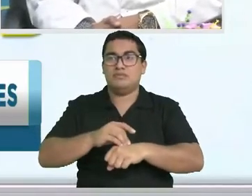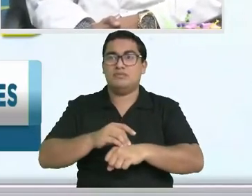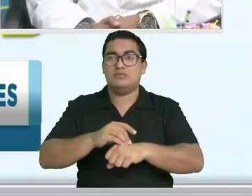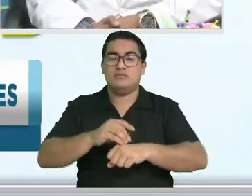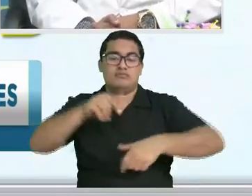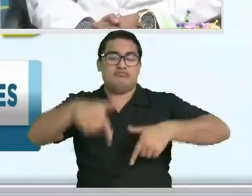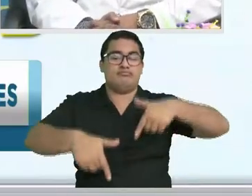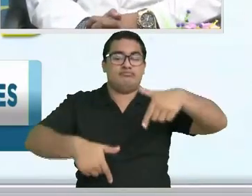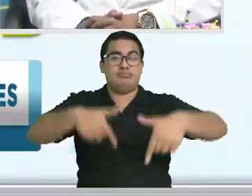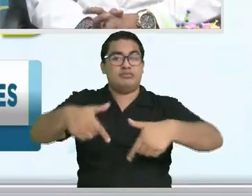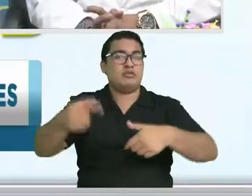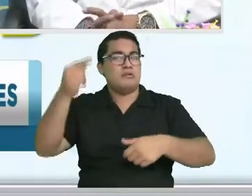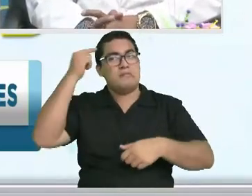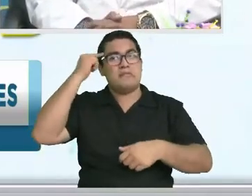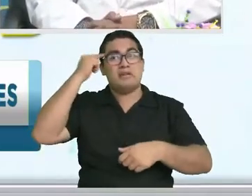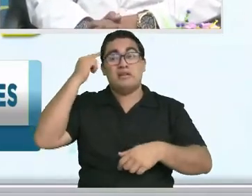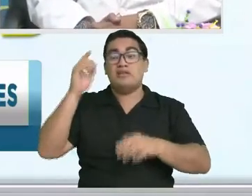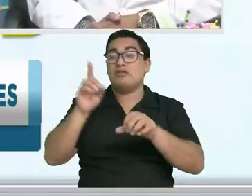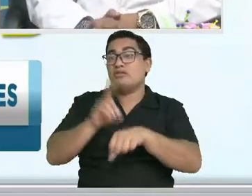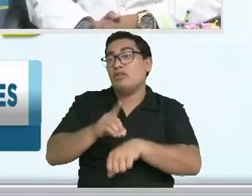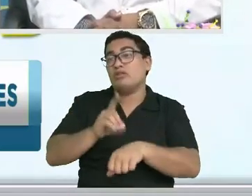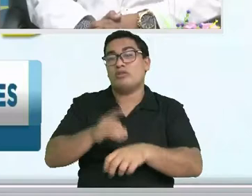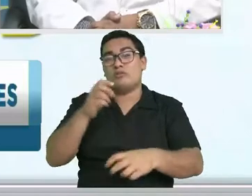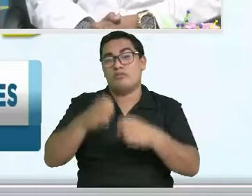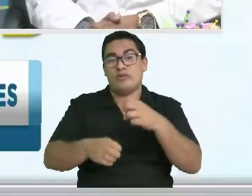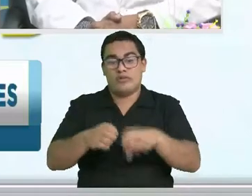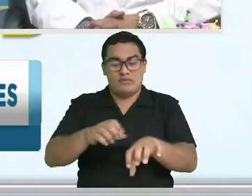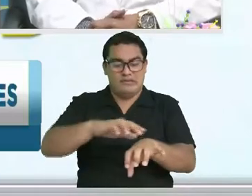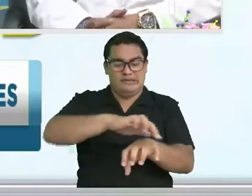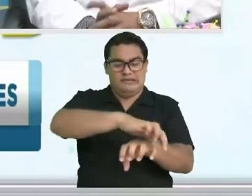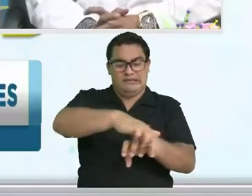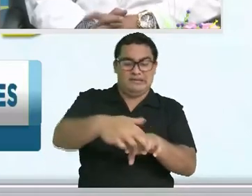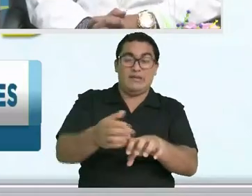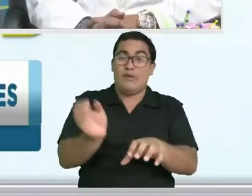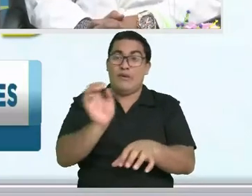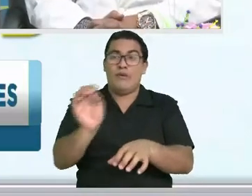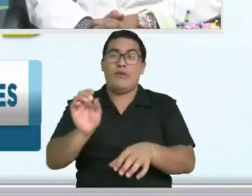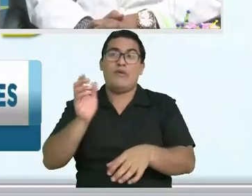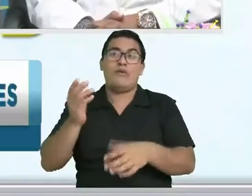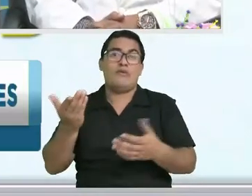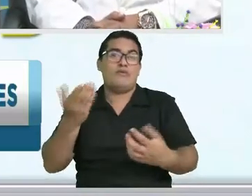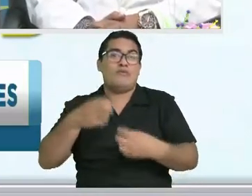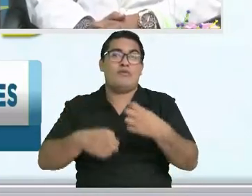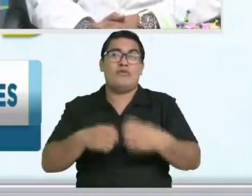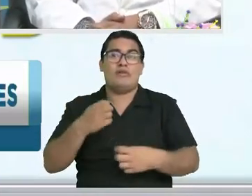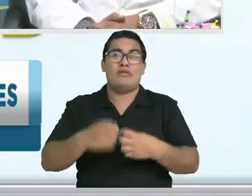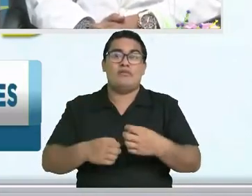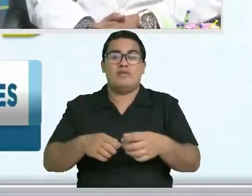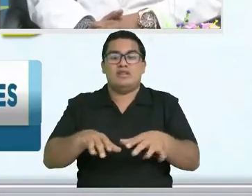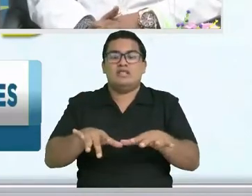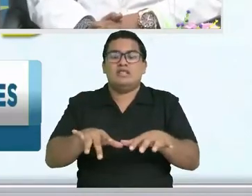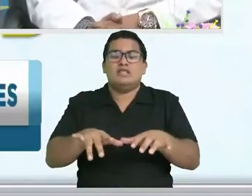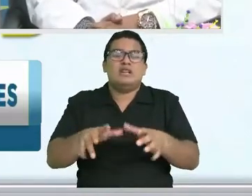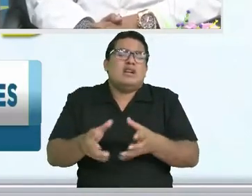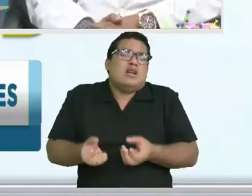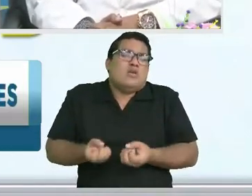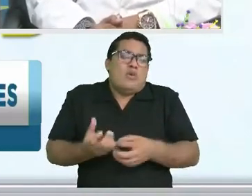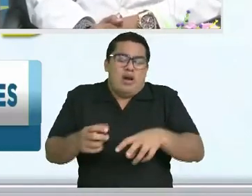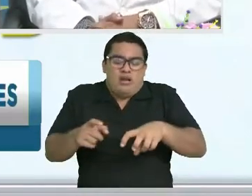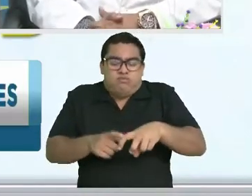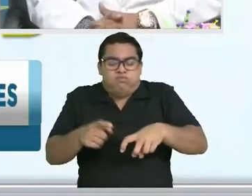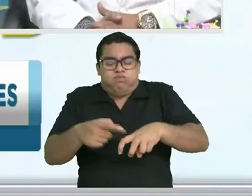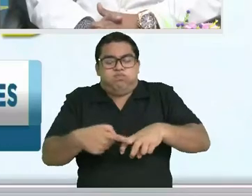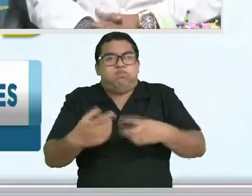del tacón. Ellas solo digan, doctor, mire, tengo esta deformidad o padezco mucho de dolores en mis pies, en mis